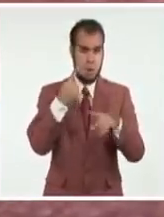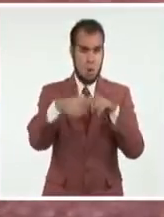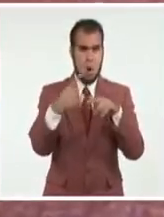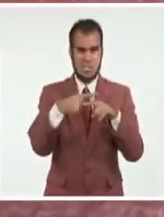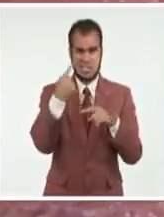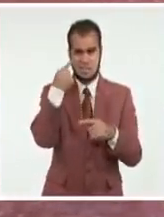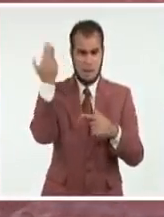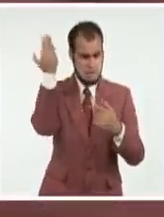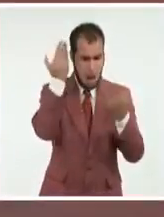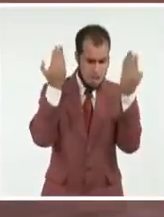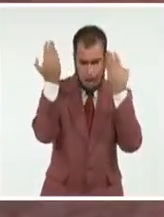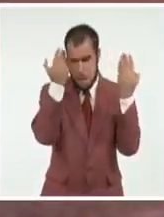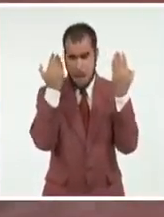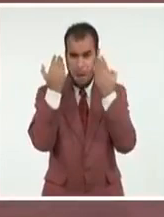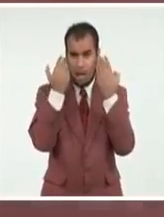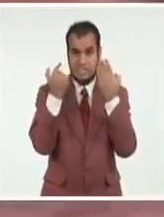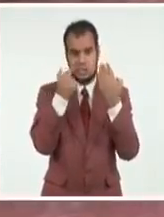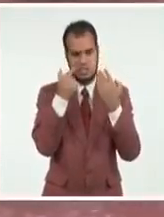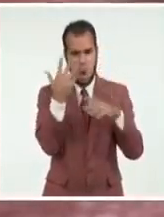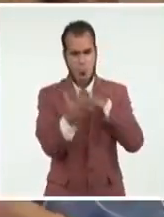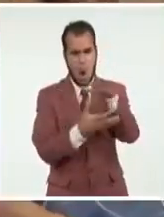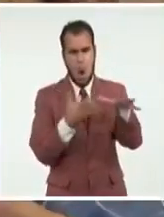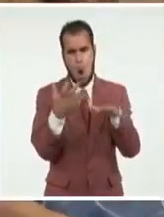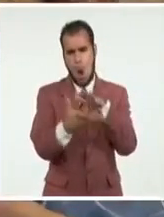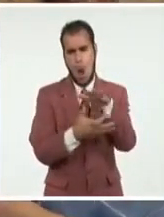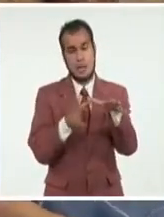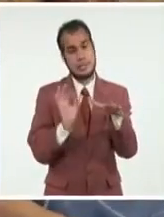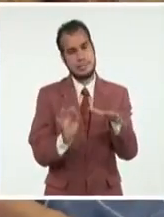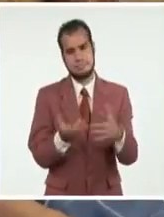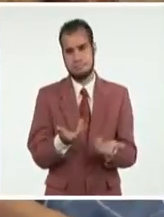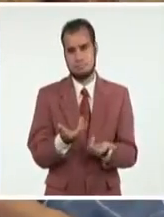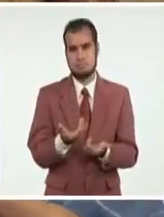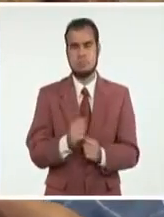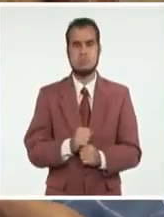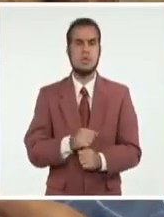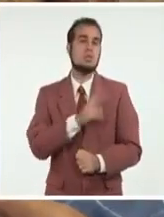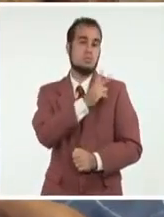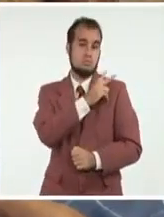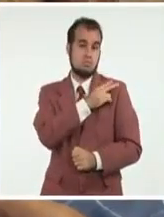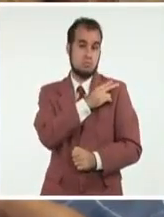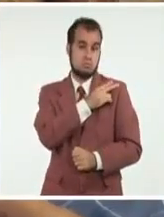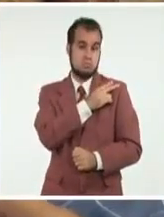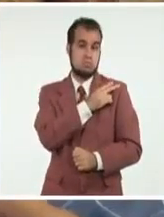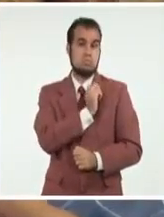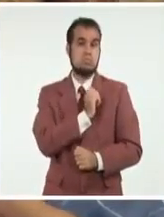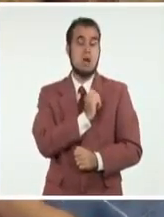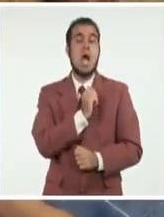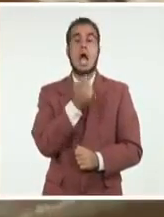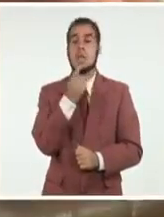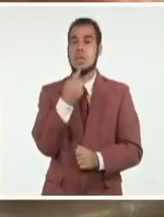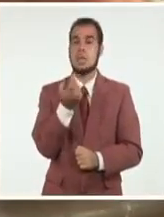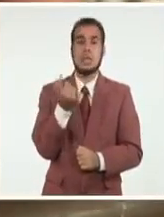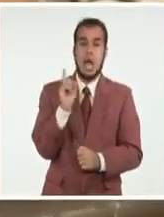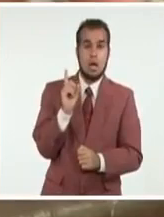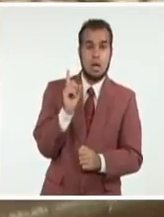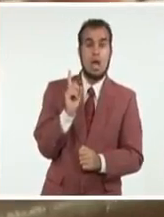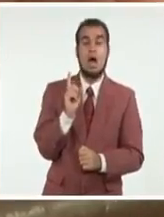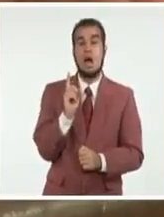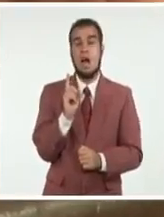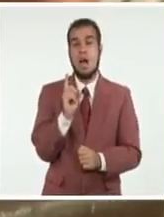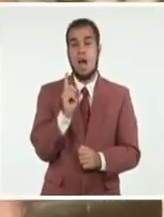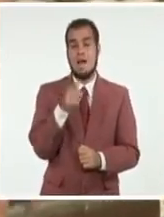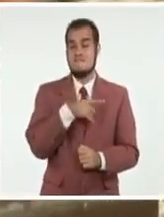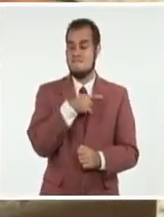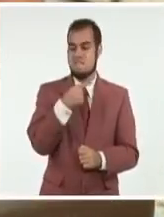que prueban el ambiente convulso. El mayor Rolando González jamás imaginó ir a parar a un hospital luego de acudir a dar